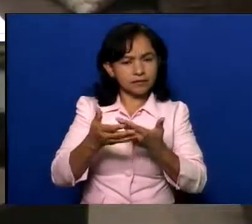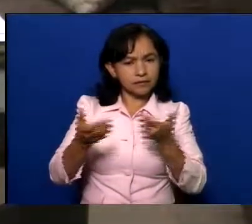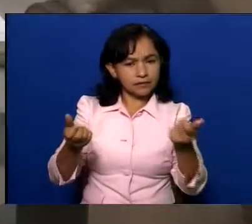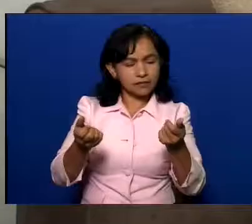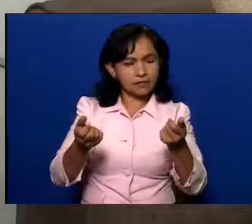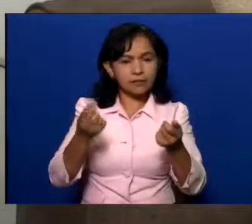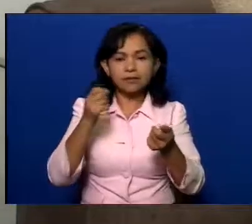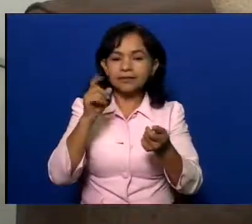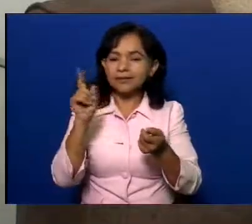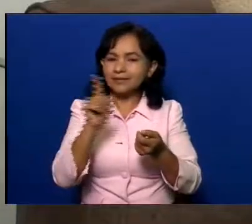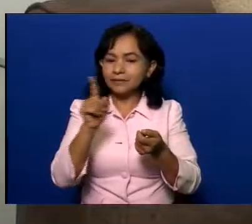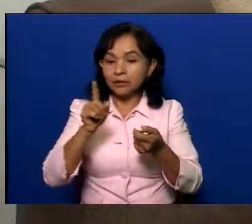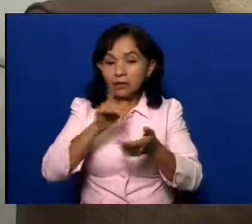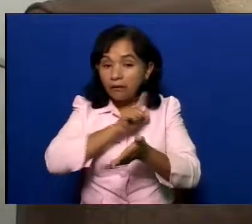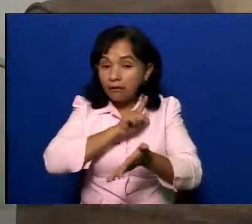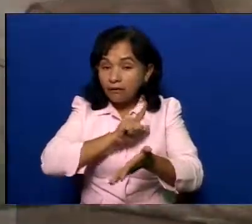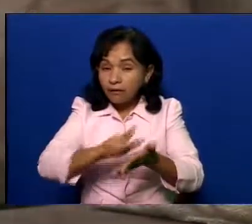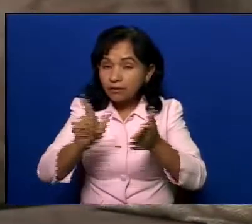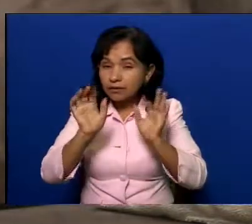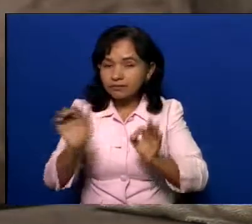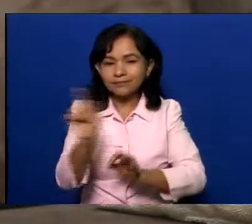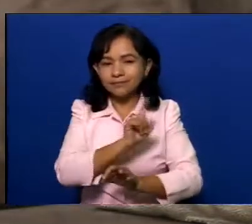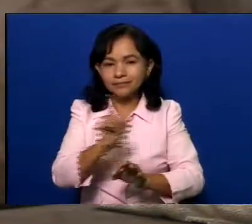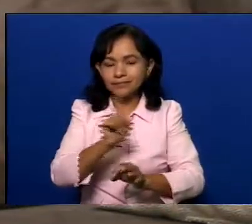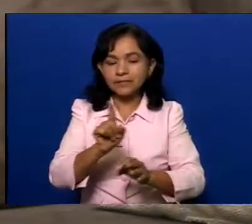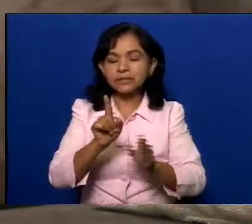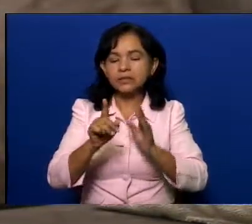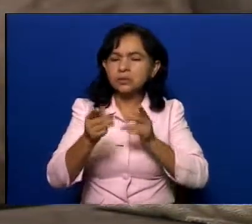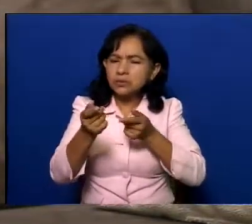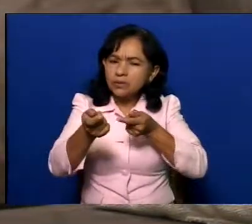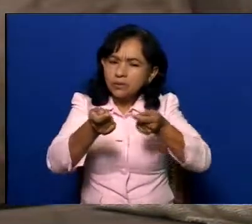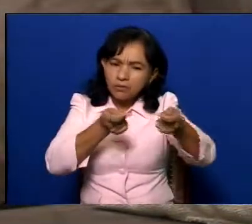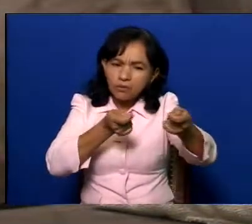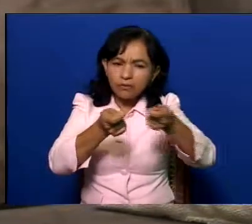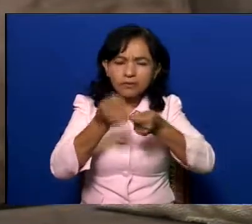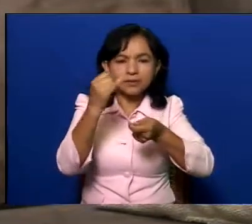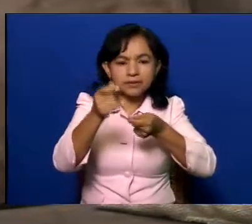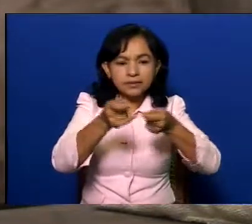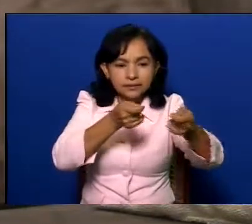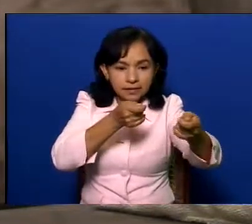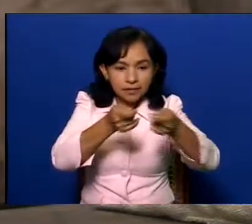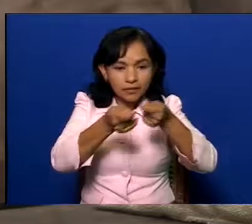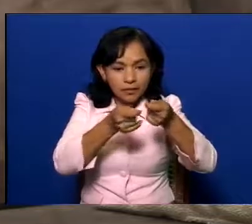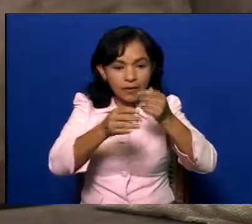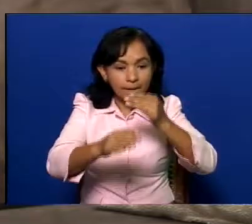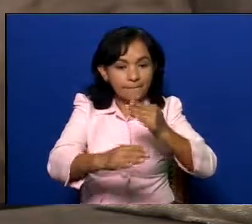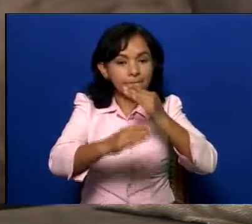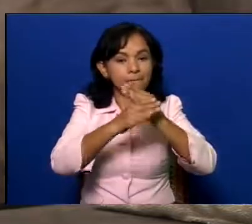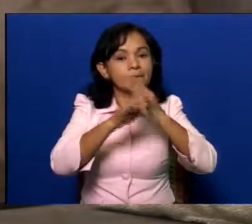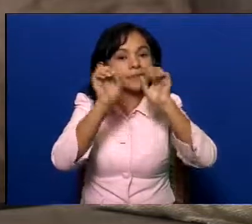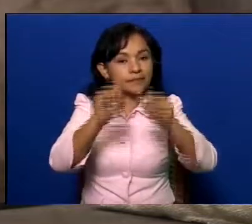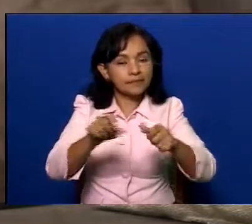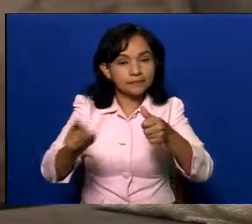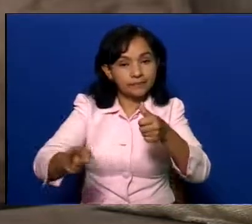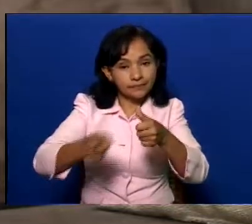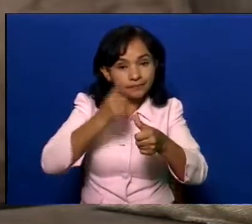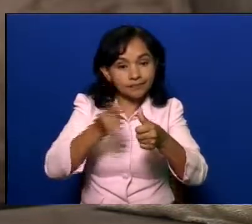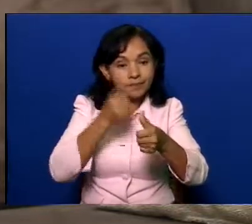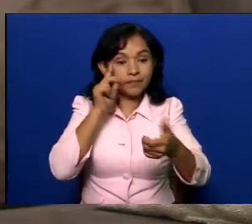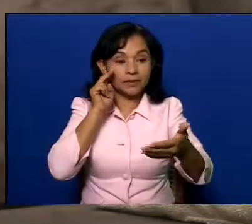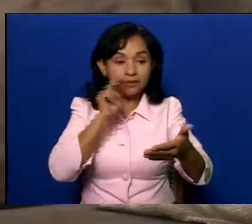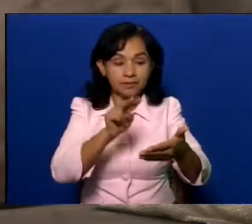Se controla porque realmente esas células malignas, si se controlan, o sea, primero si se